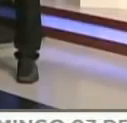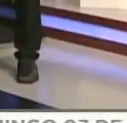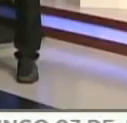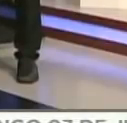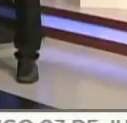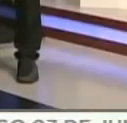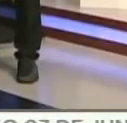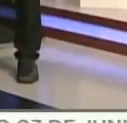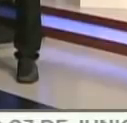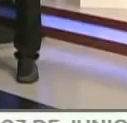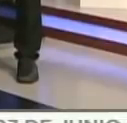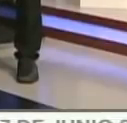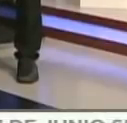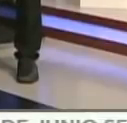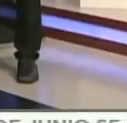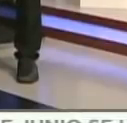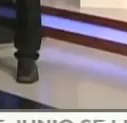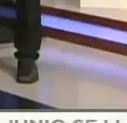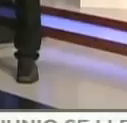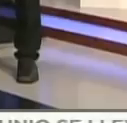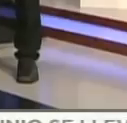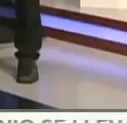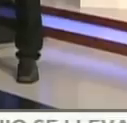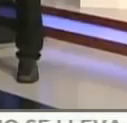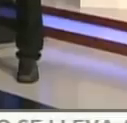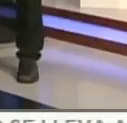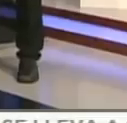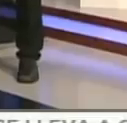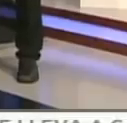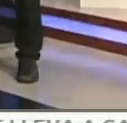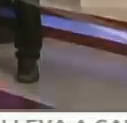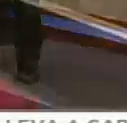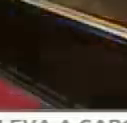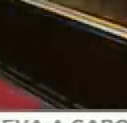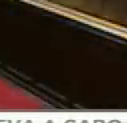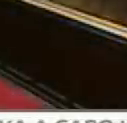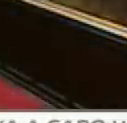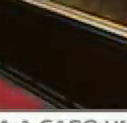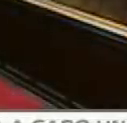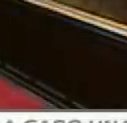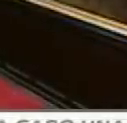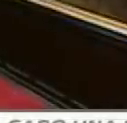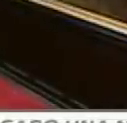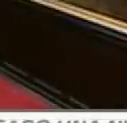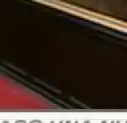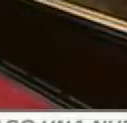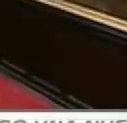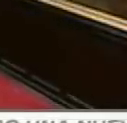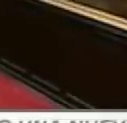tren ministerial y con todo el país. Adelante, presidente, lo escuchamos. Buenas tardes, Venezuela.